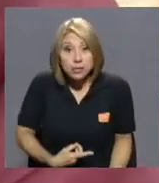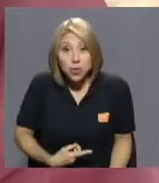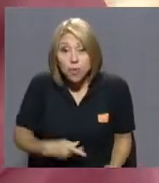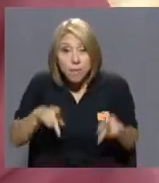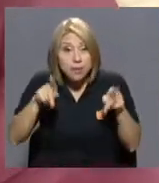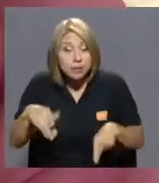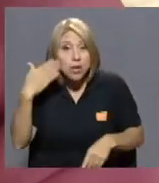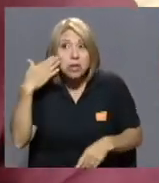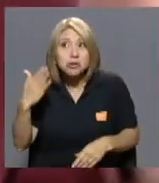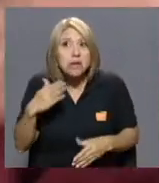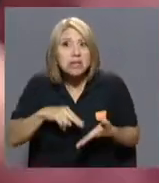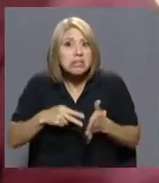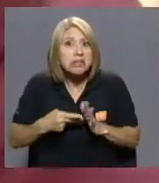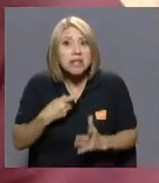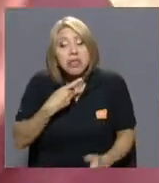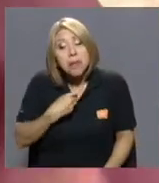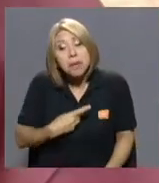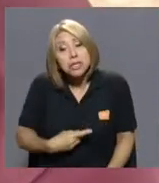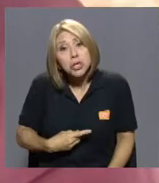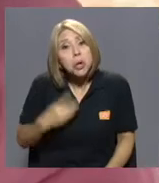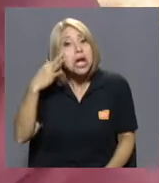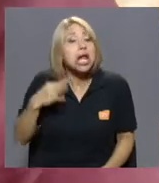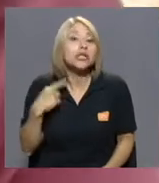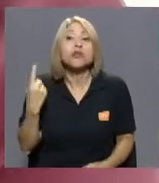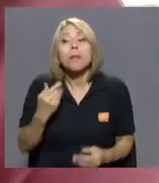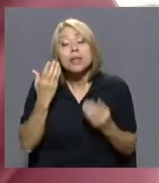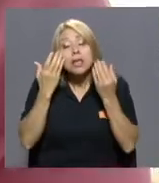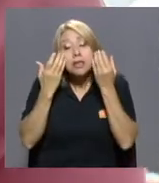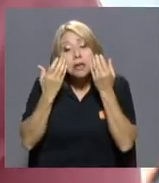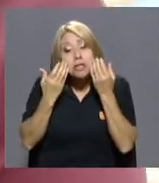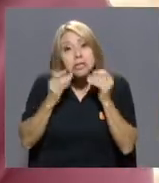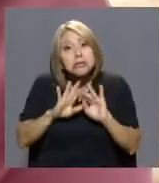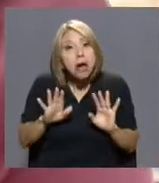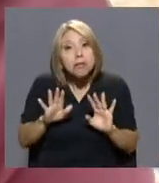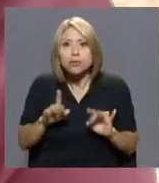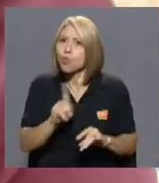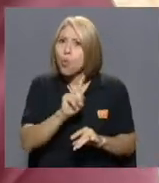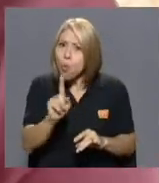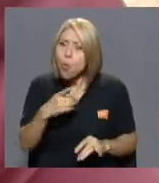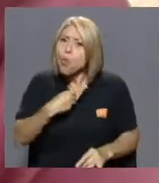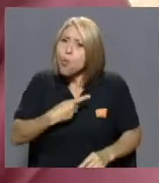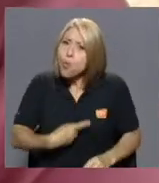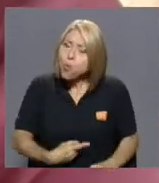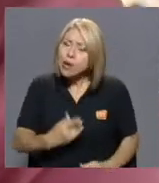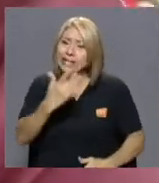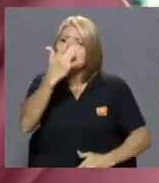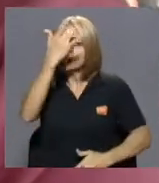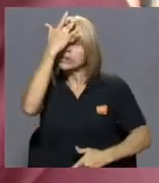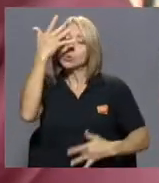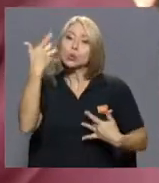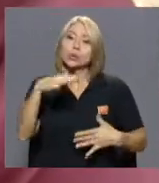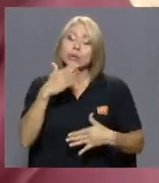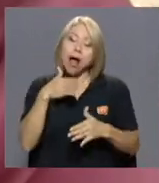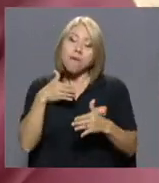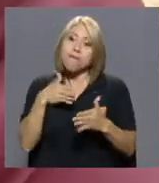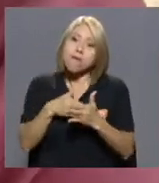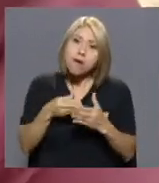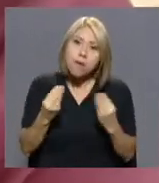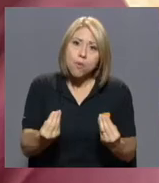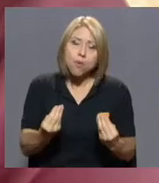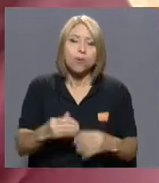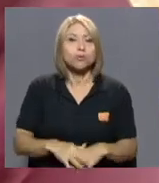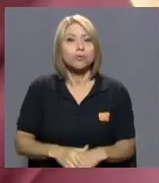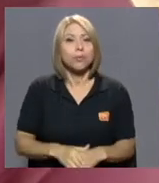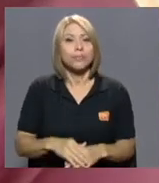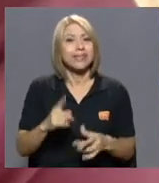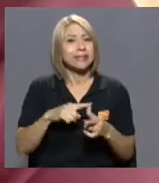que simplemente es una tristeza ahí pasajera, pero en realidad es una enfermedad que afecta mucho. Y creo que la atención así como